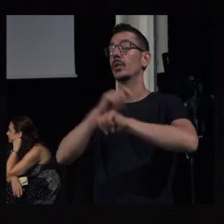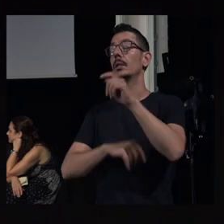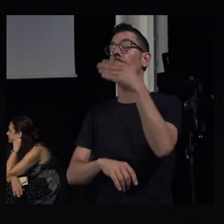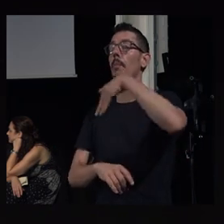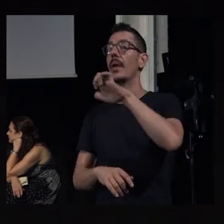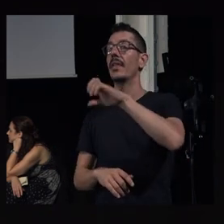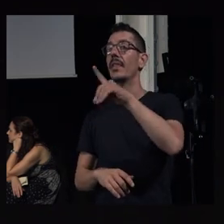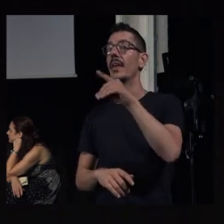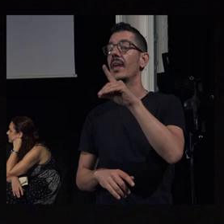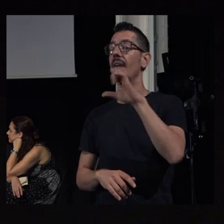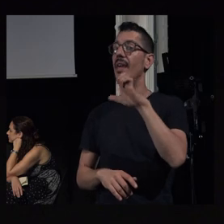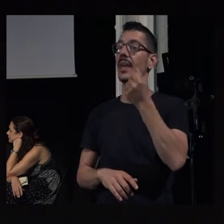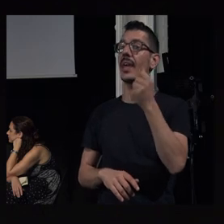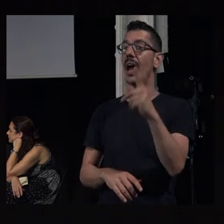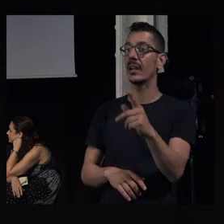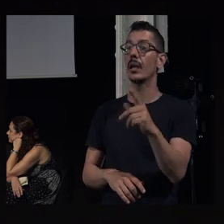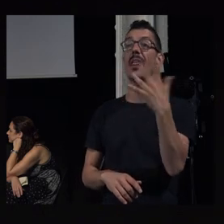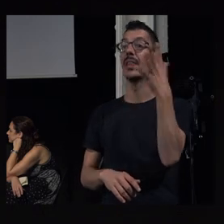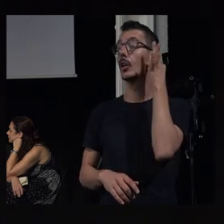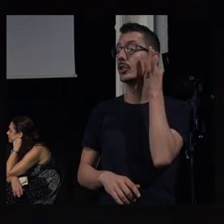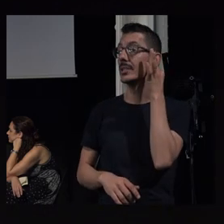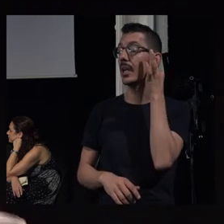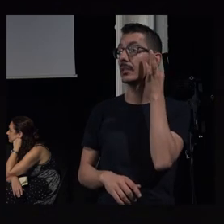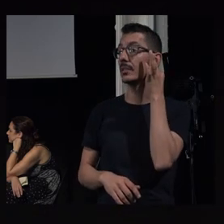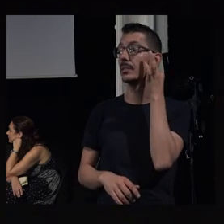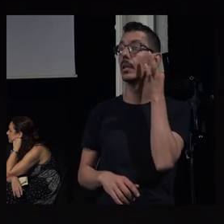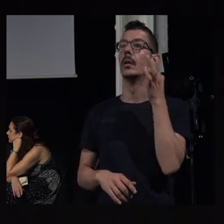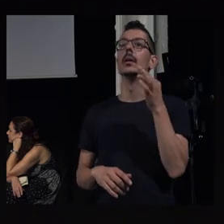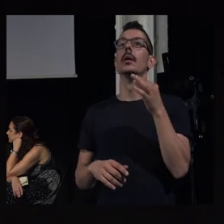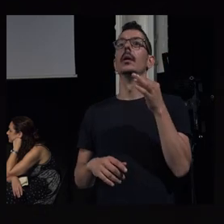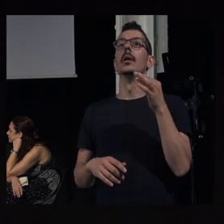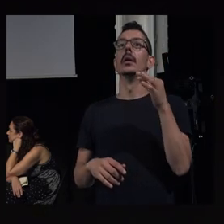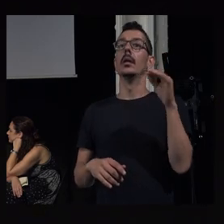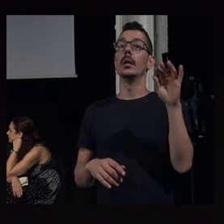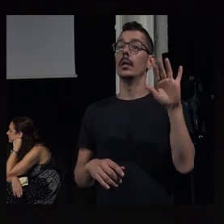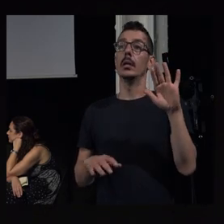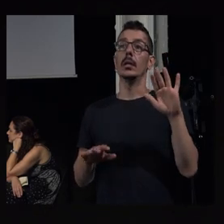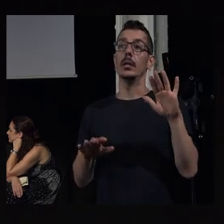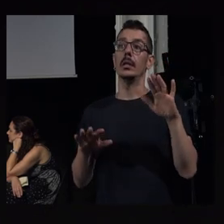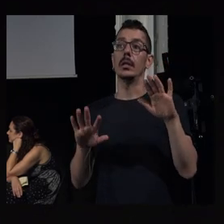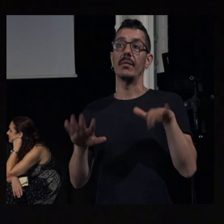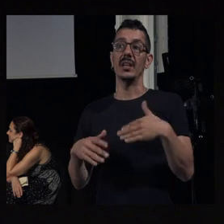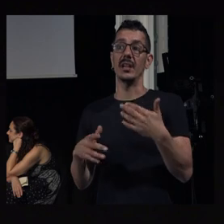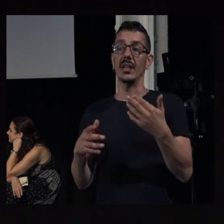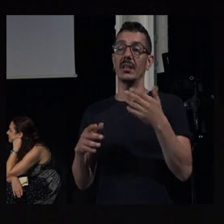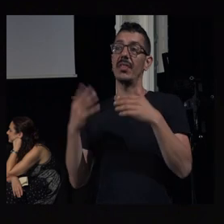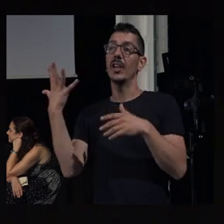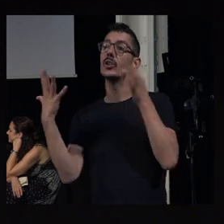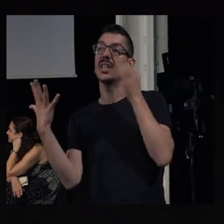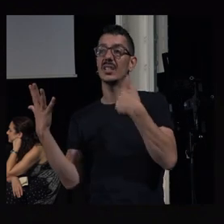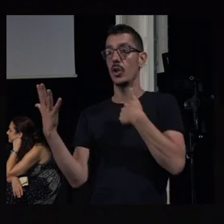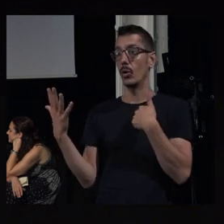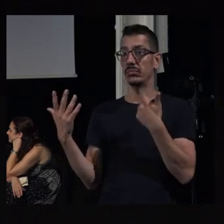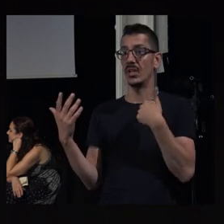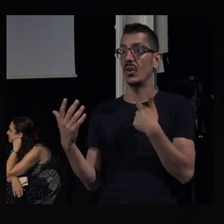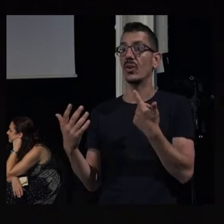5 tías y yo, que últimamente ya creo que mi identidad es engendro, esto lo tengo cada vez más claro, que soy un engendro.